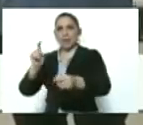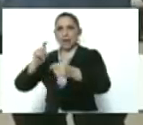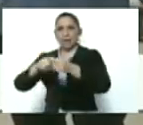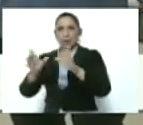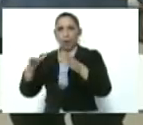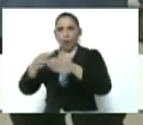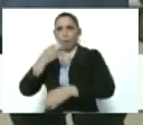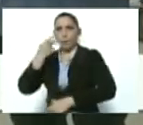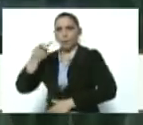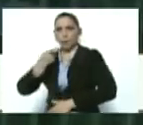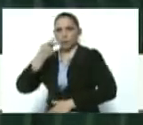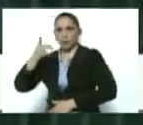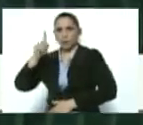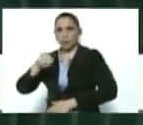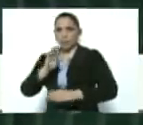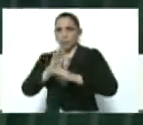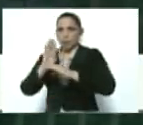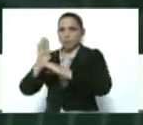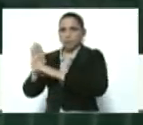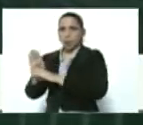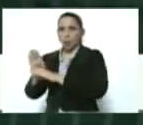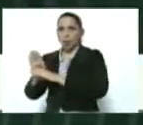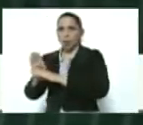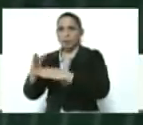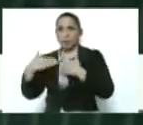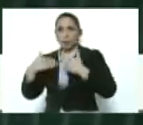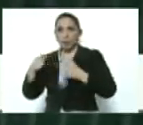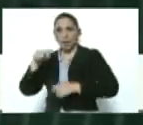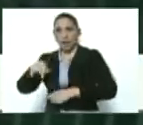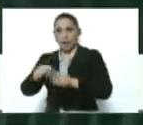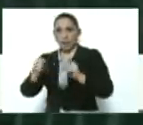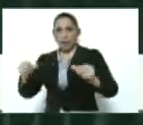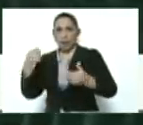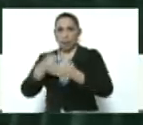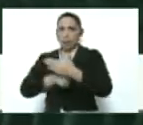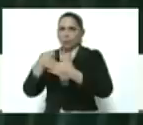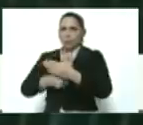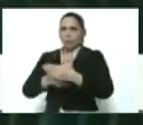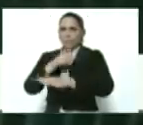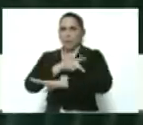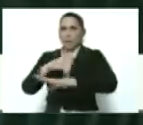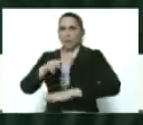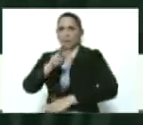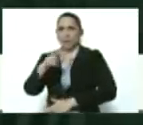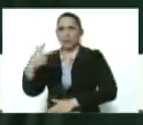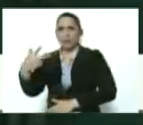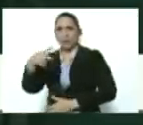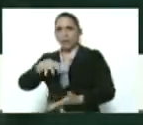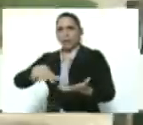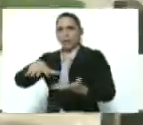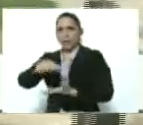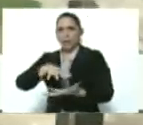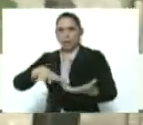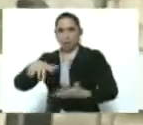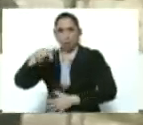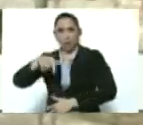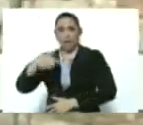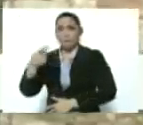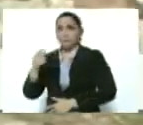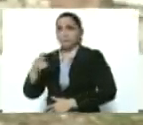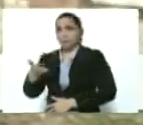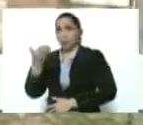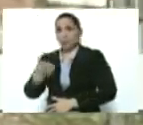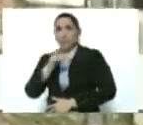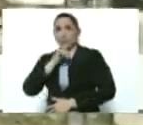resguardan la seguridad de este territorio esta combativa parroquia 23 de enero es necesario resaltar de que este